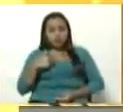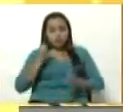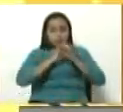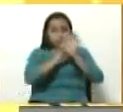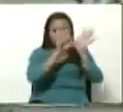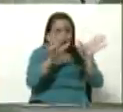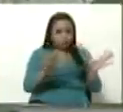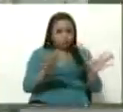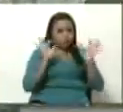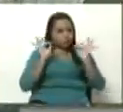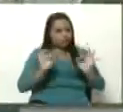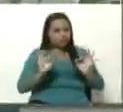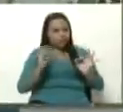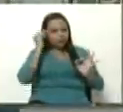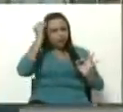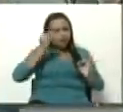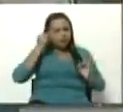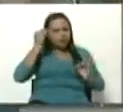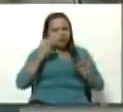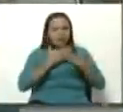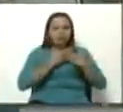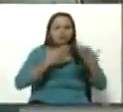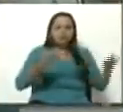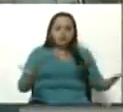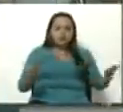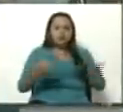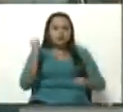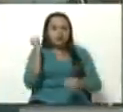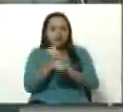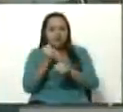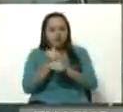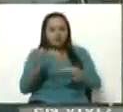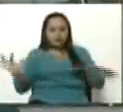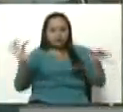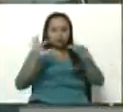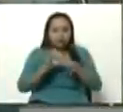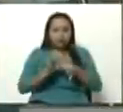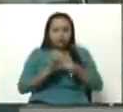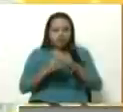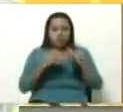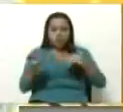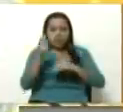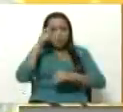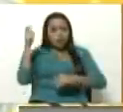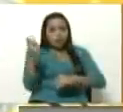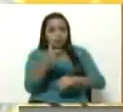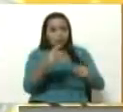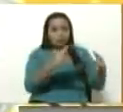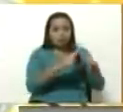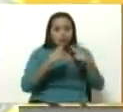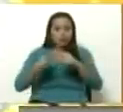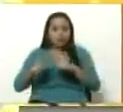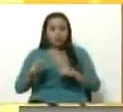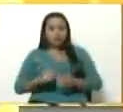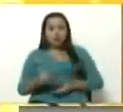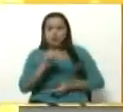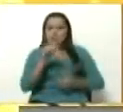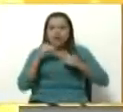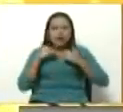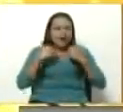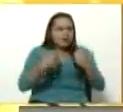claridad en la disposición del trabajo que todo el Guárico me conoce. No hemos